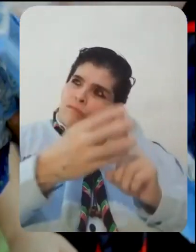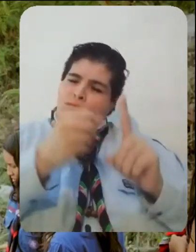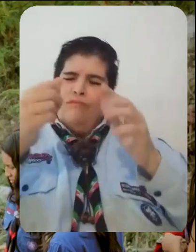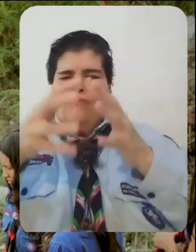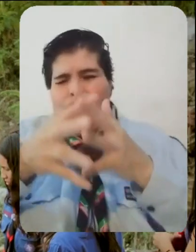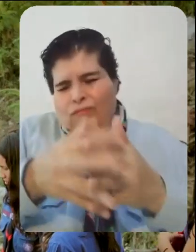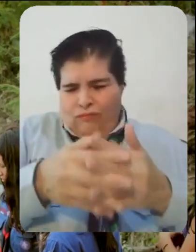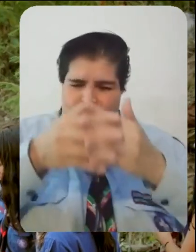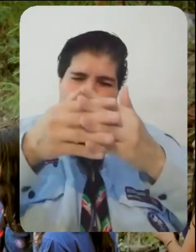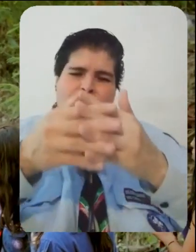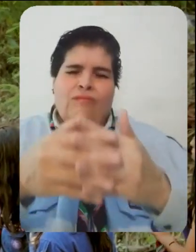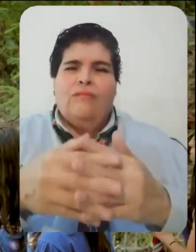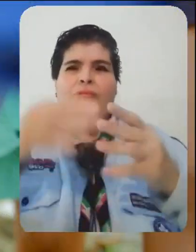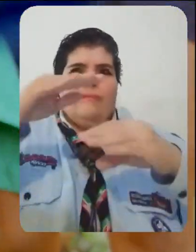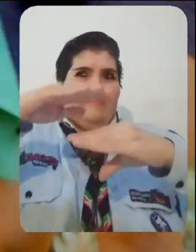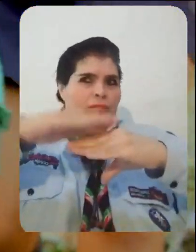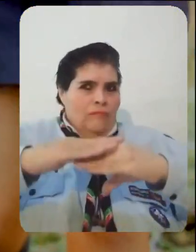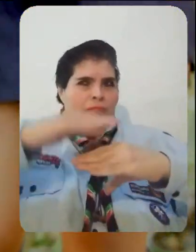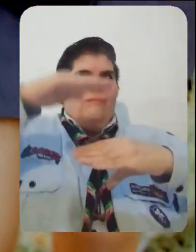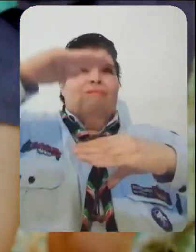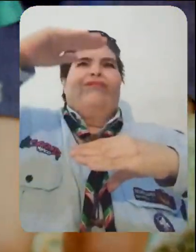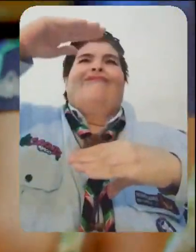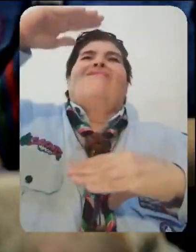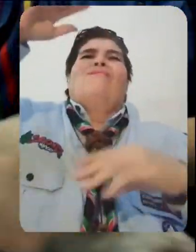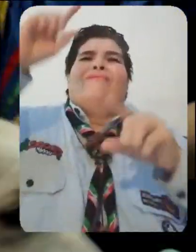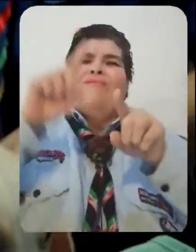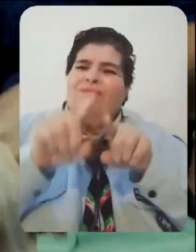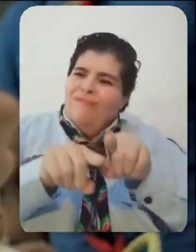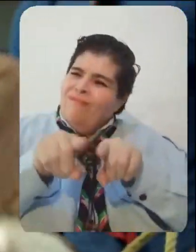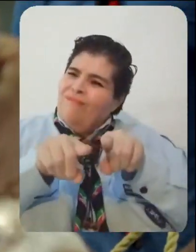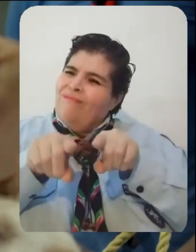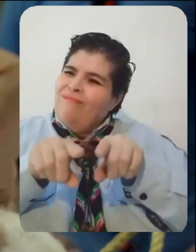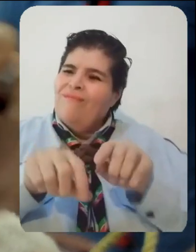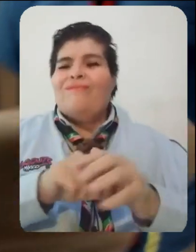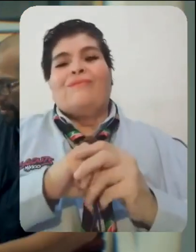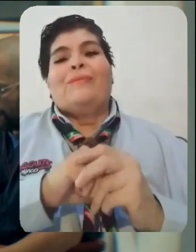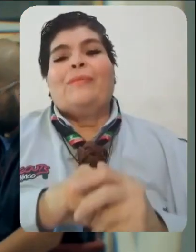lograremos juntos como gran hermandad.